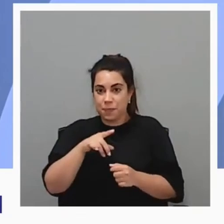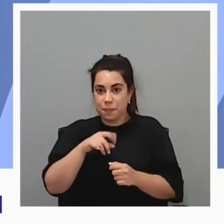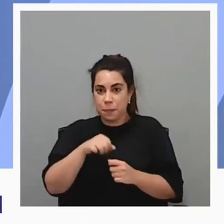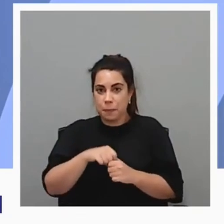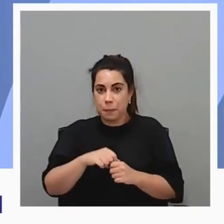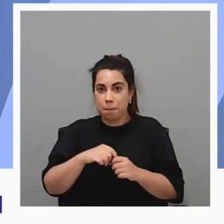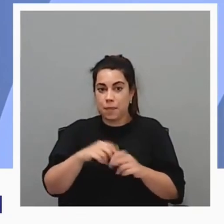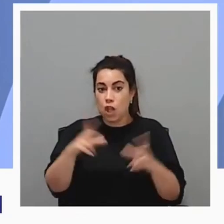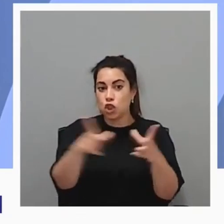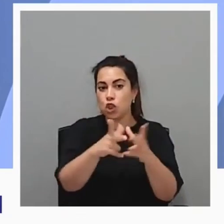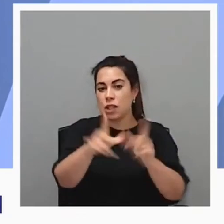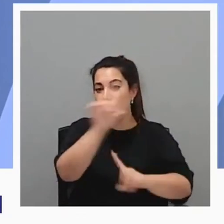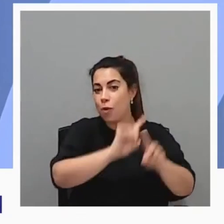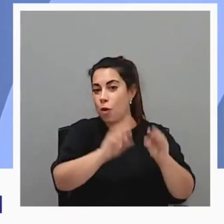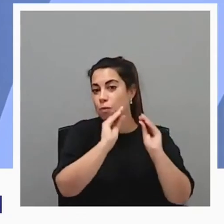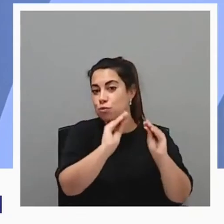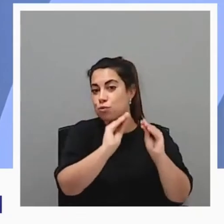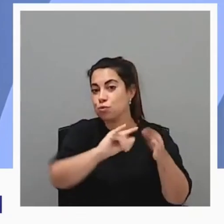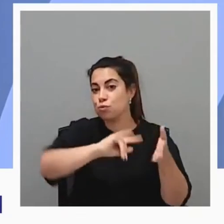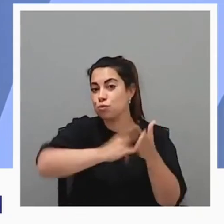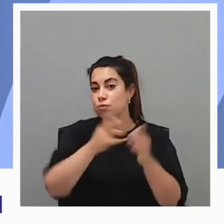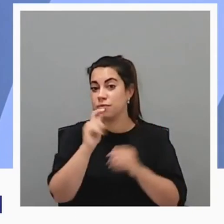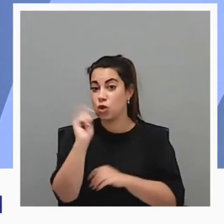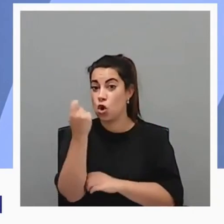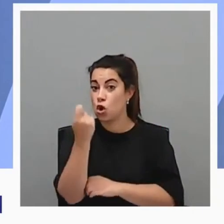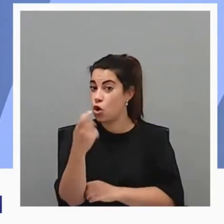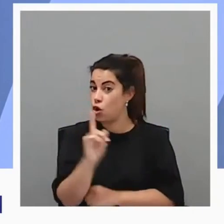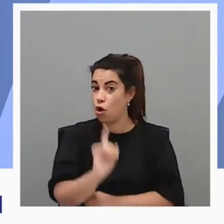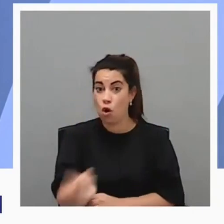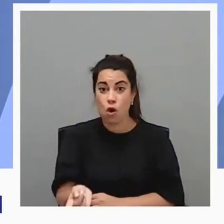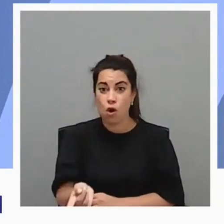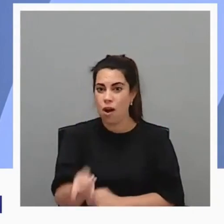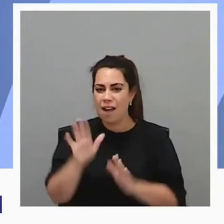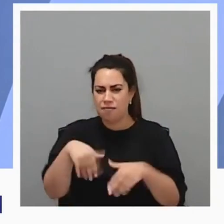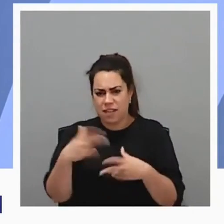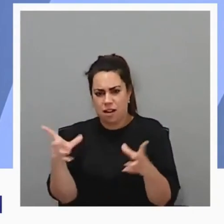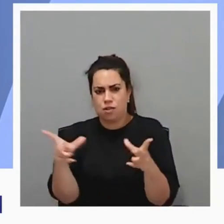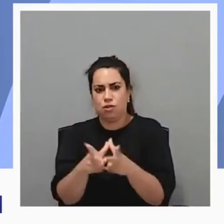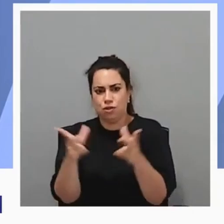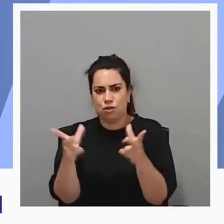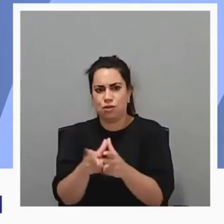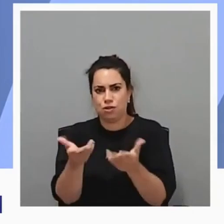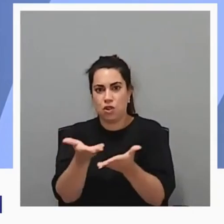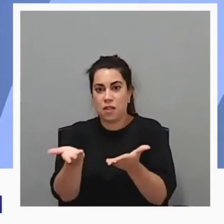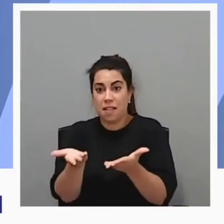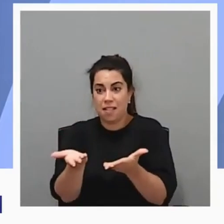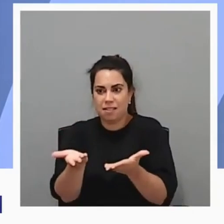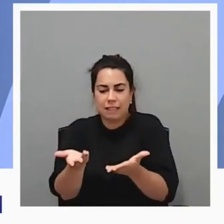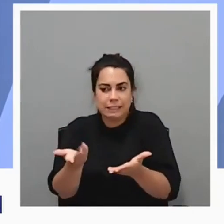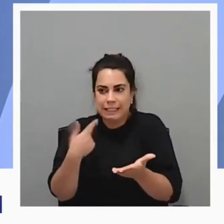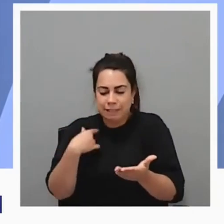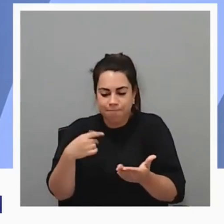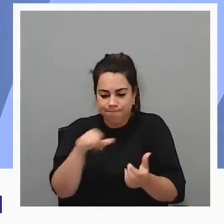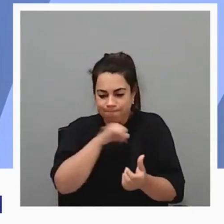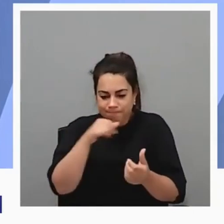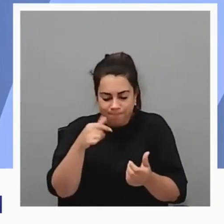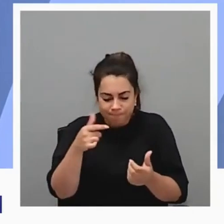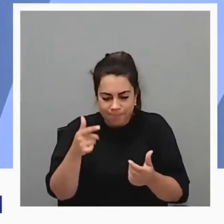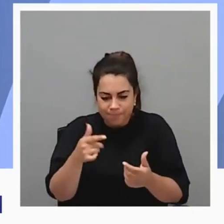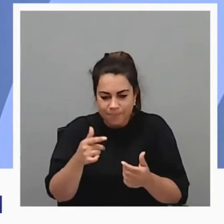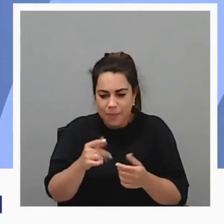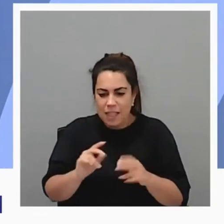gente, pues entonces la sociedad innova. Y por eso decimos que hay innovación